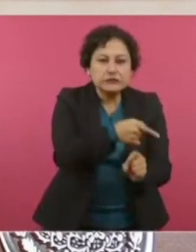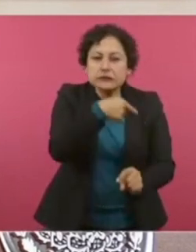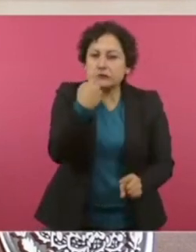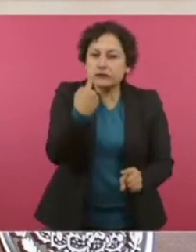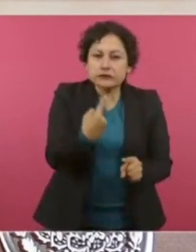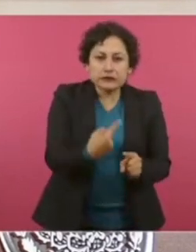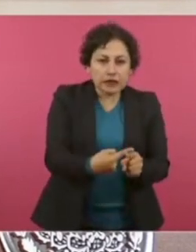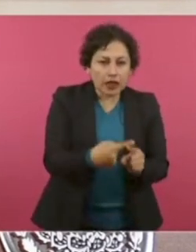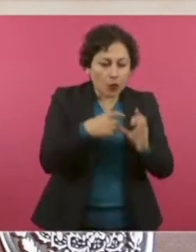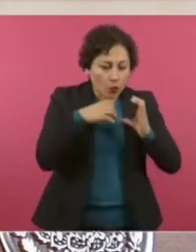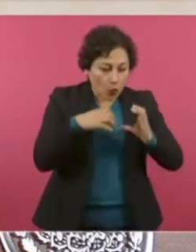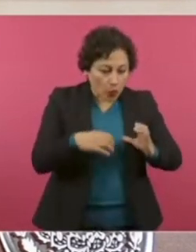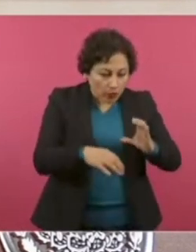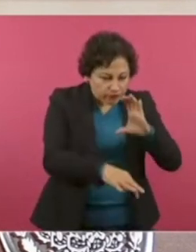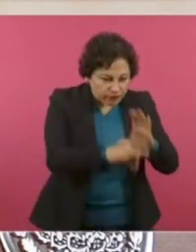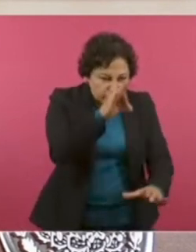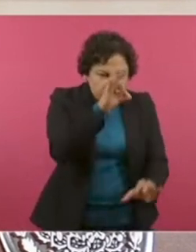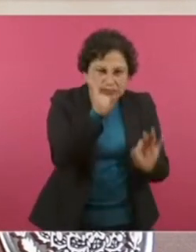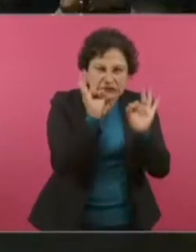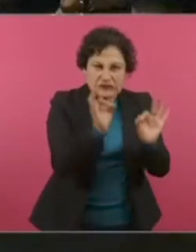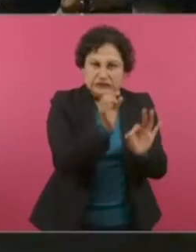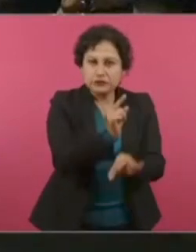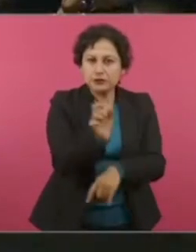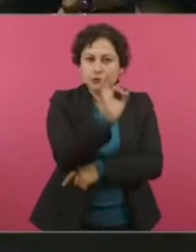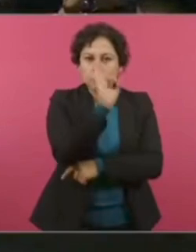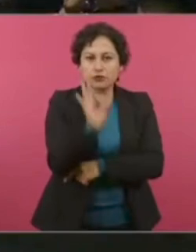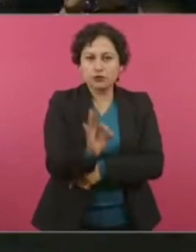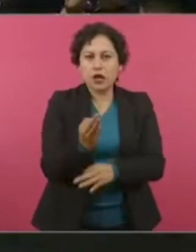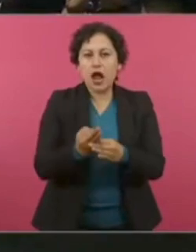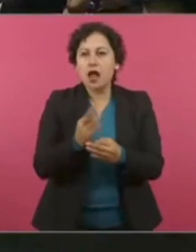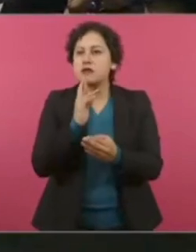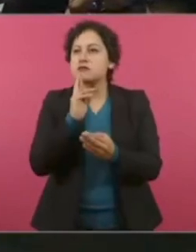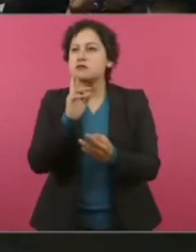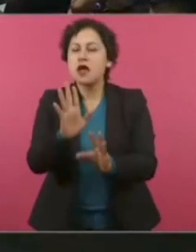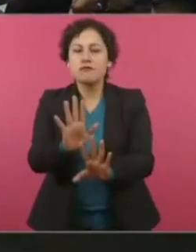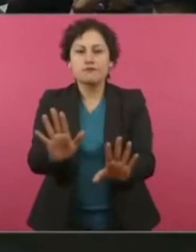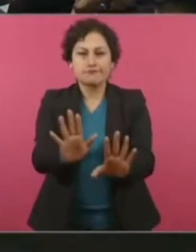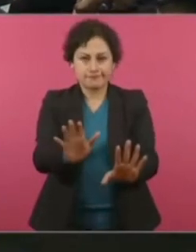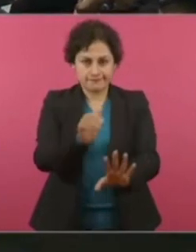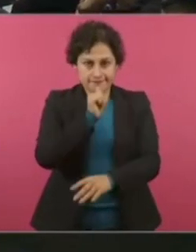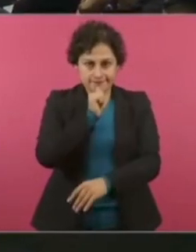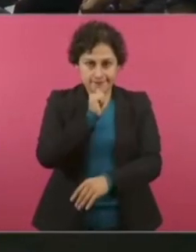no adelantándolos. Muy bien.